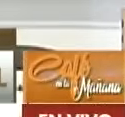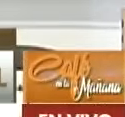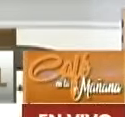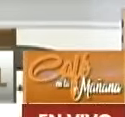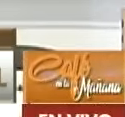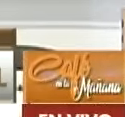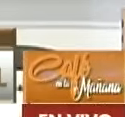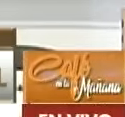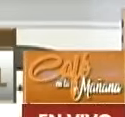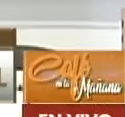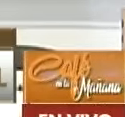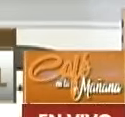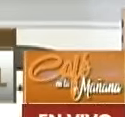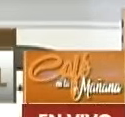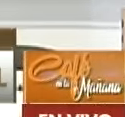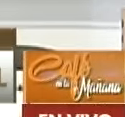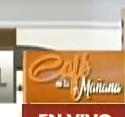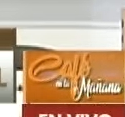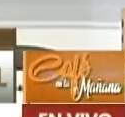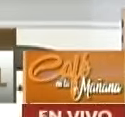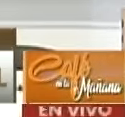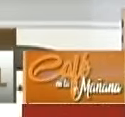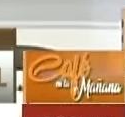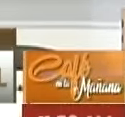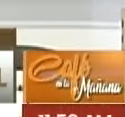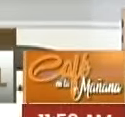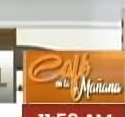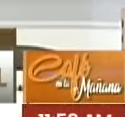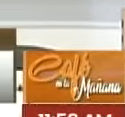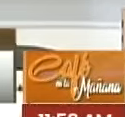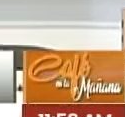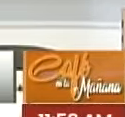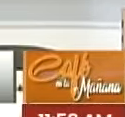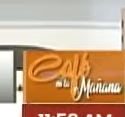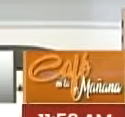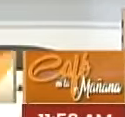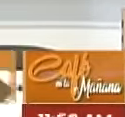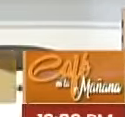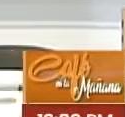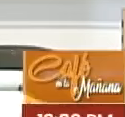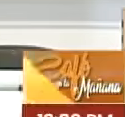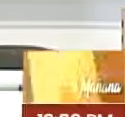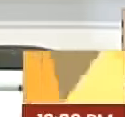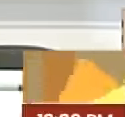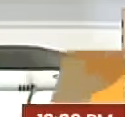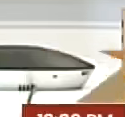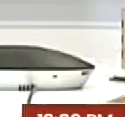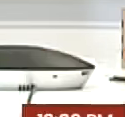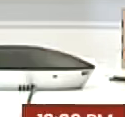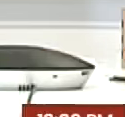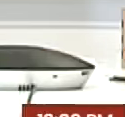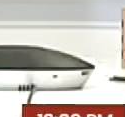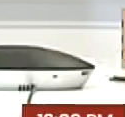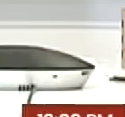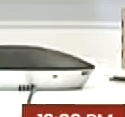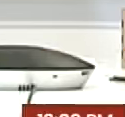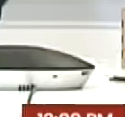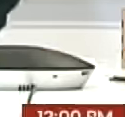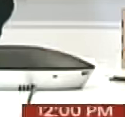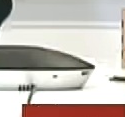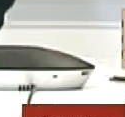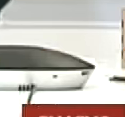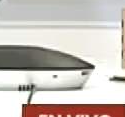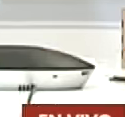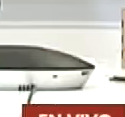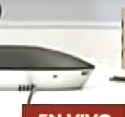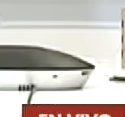No nos confiemos. No caigamos en triunfalismo. Olvidémonos del triunfalismo.